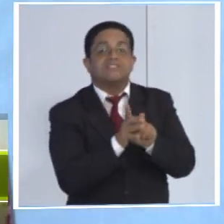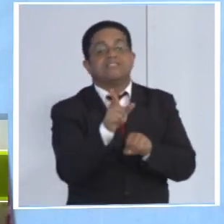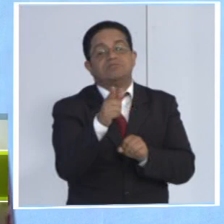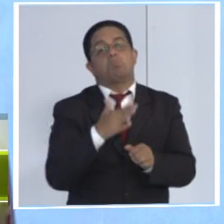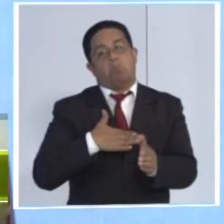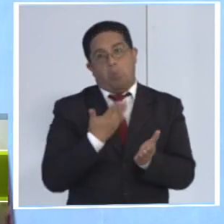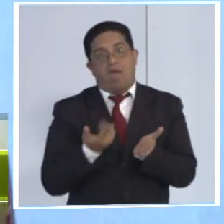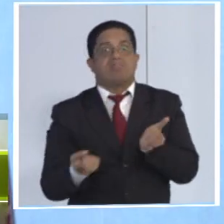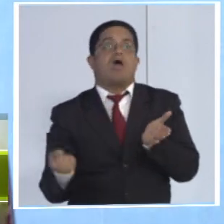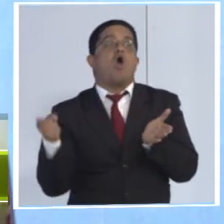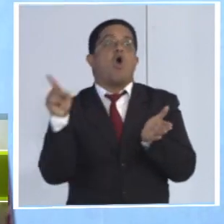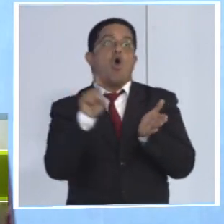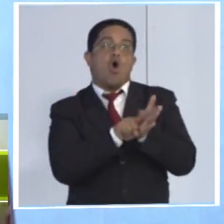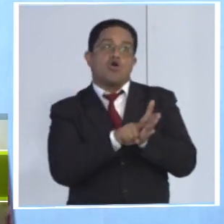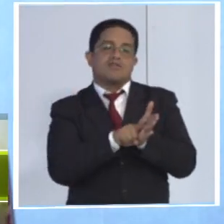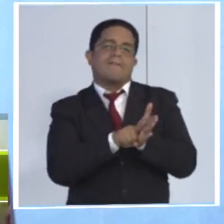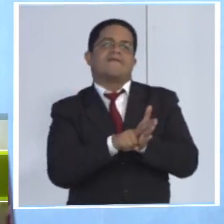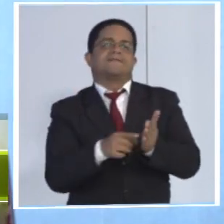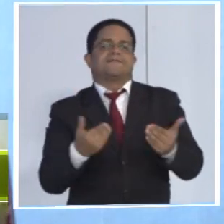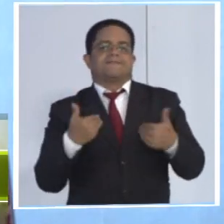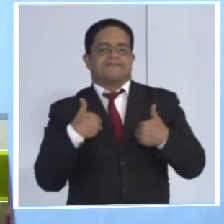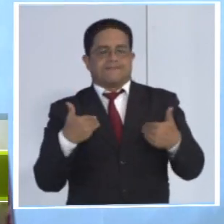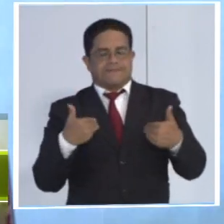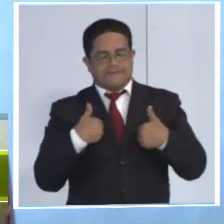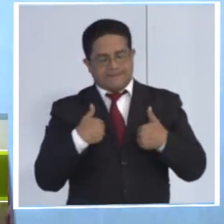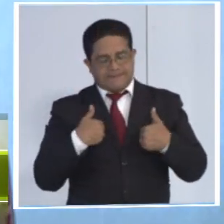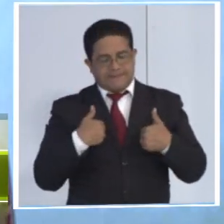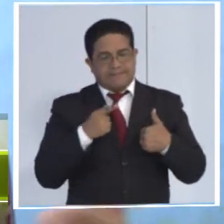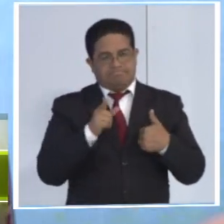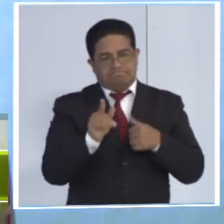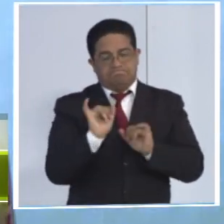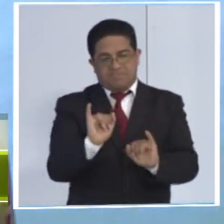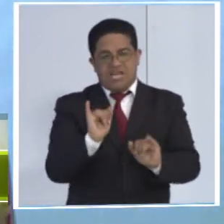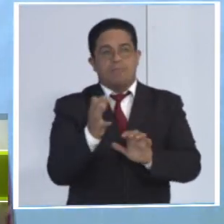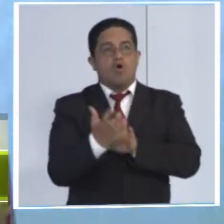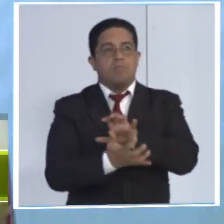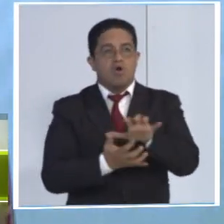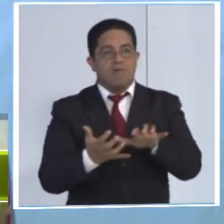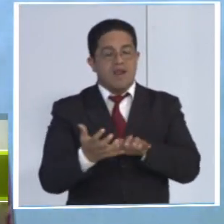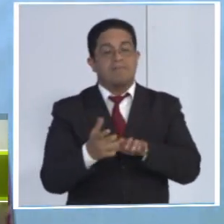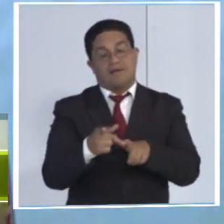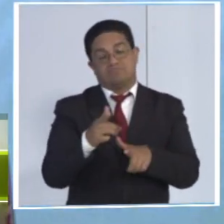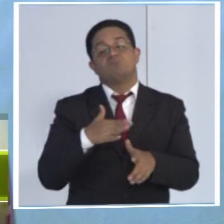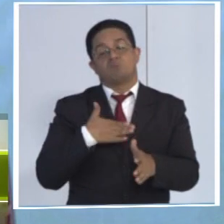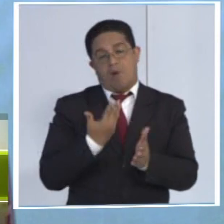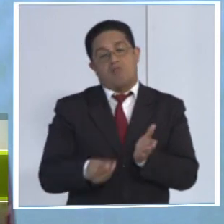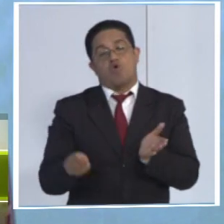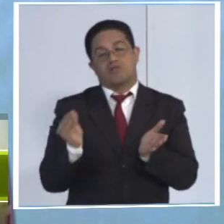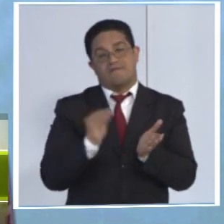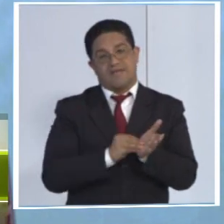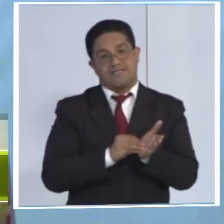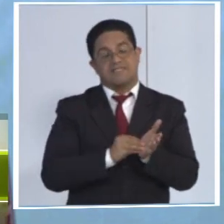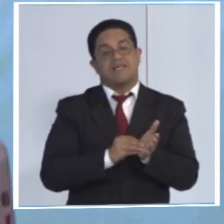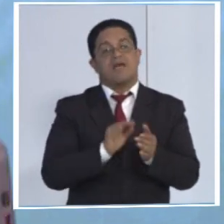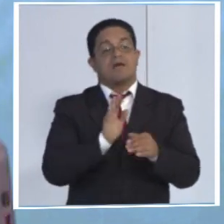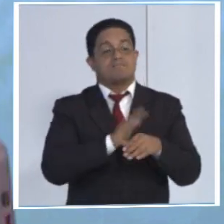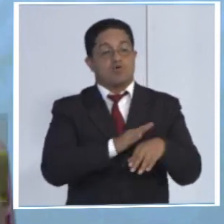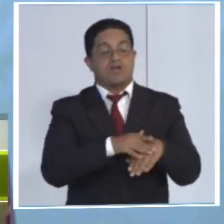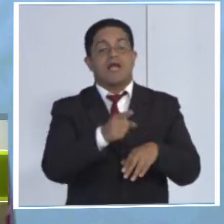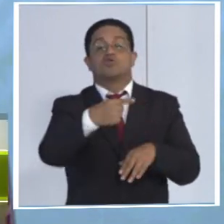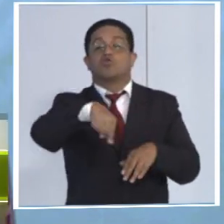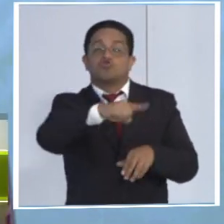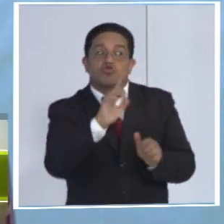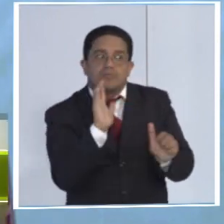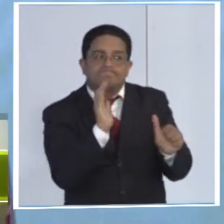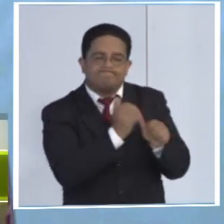que pueden nuevamente hacer una recrudescencia de la enfermedad. O sea, la enfermedad puede reaparecer porque existe un mapa, en este caso a